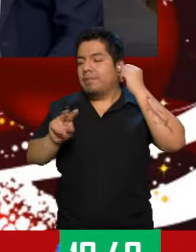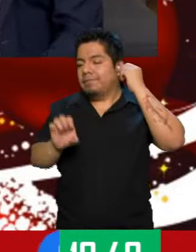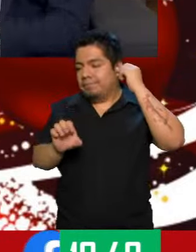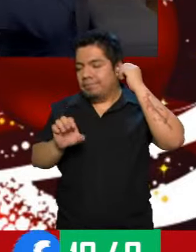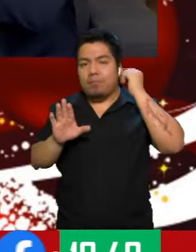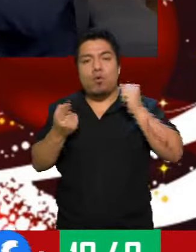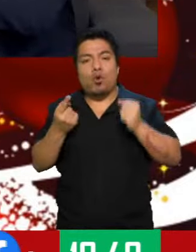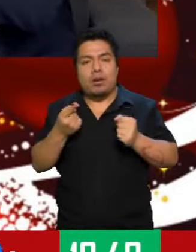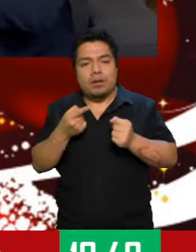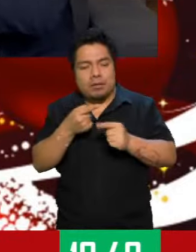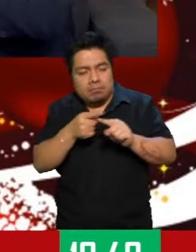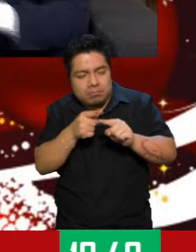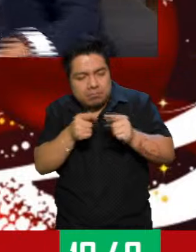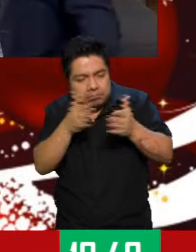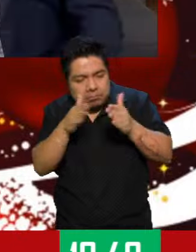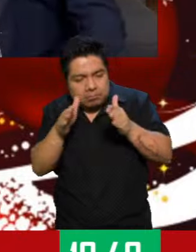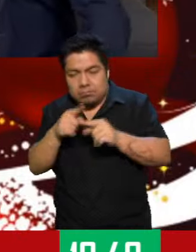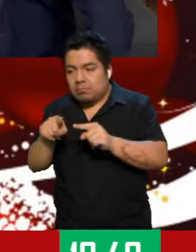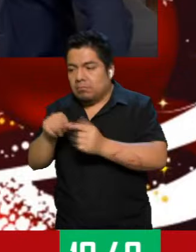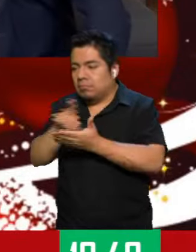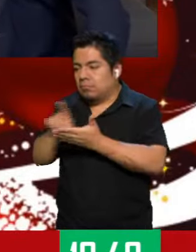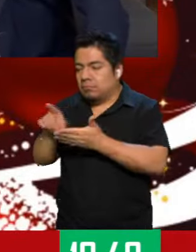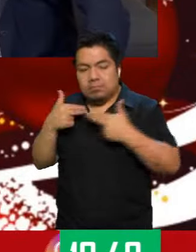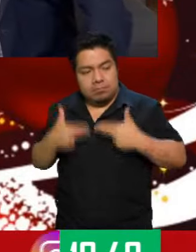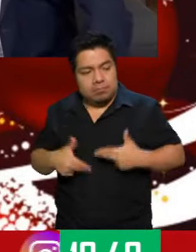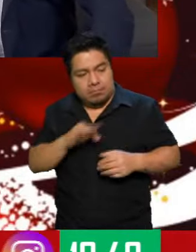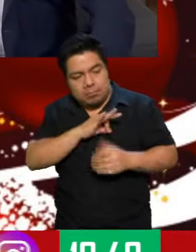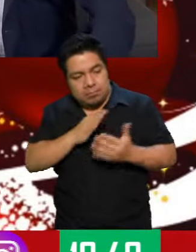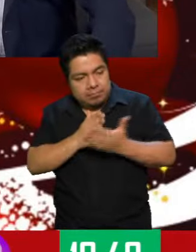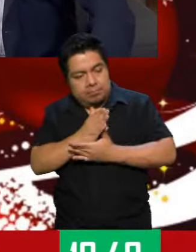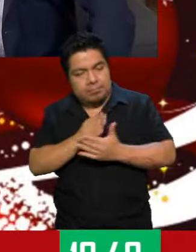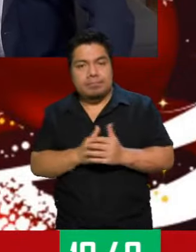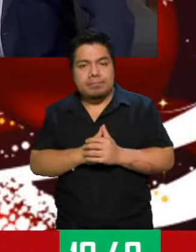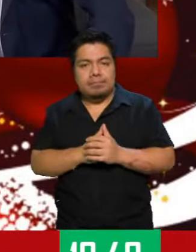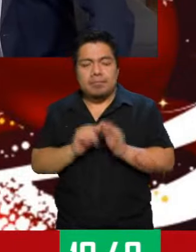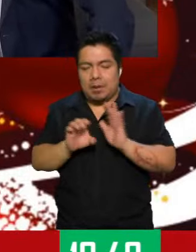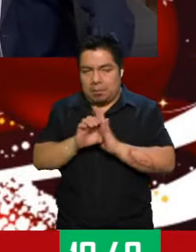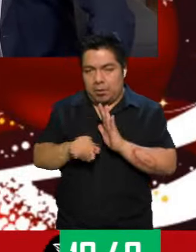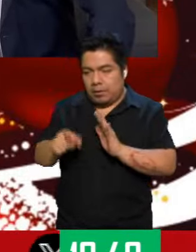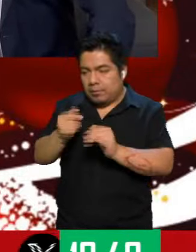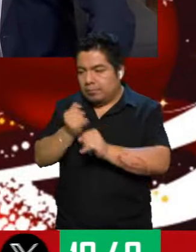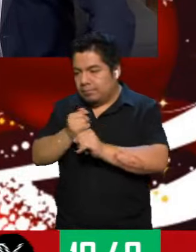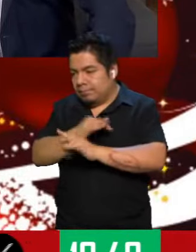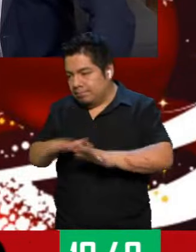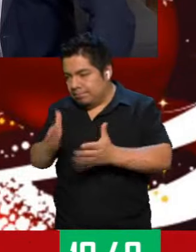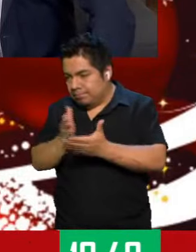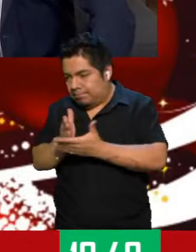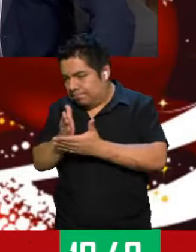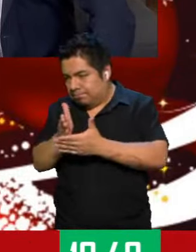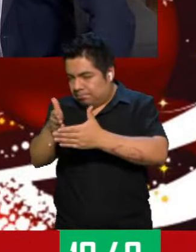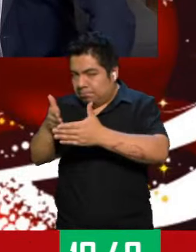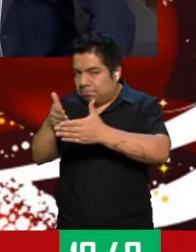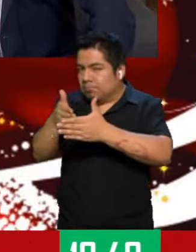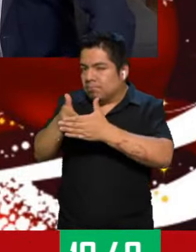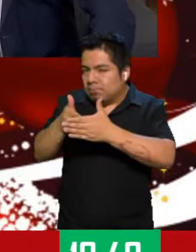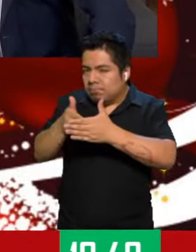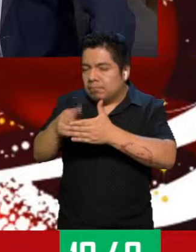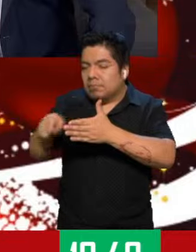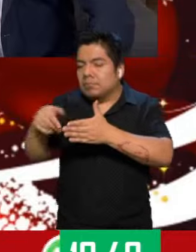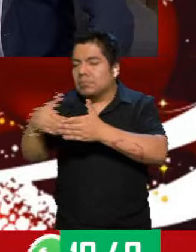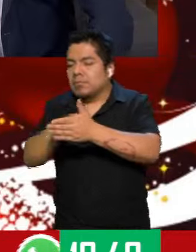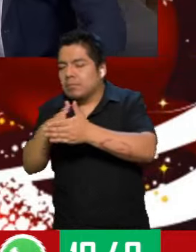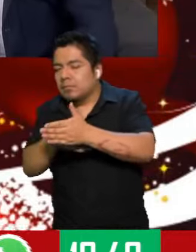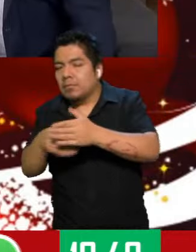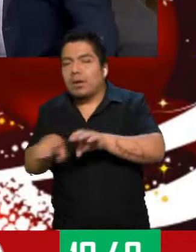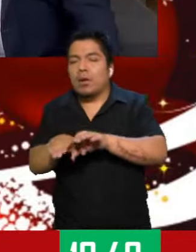nos sirve para abrir otros derechos humanos. Ahora, ¿hasta dónde el acceso a la información no viola la intimidad de una persona?